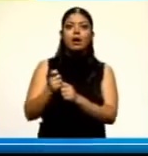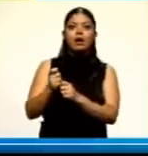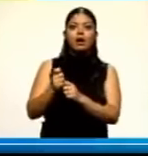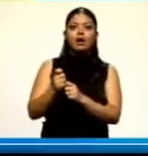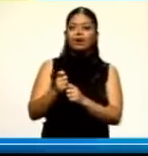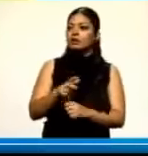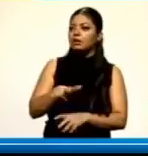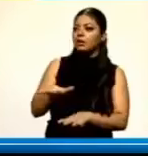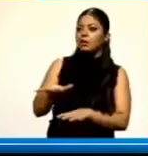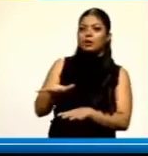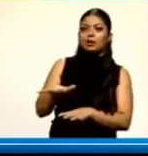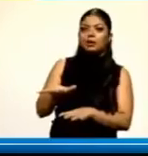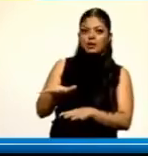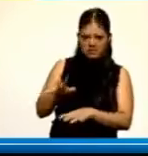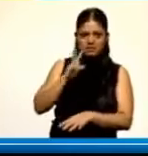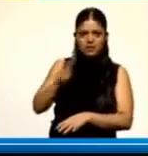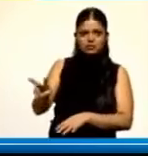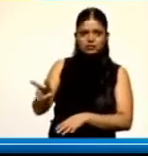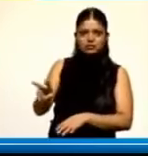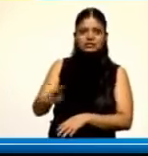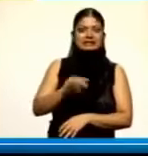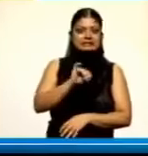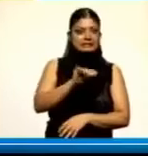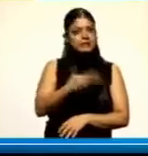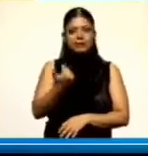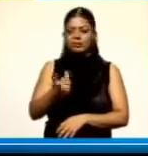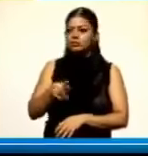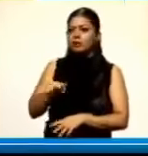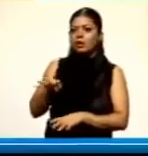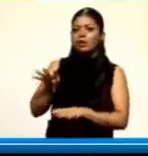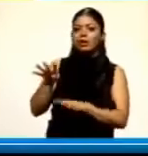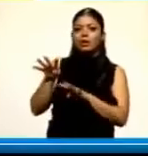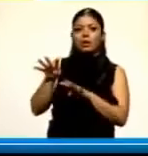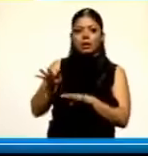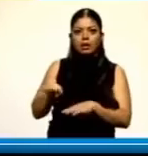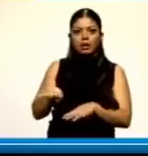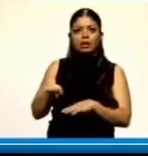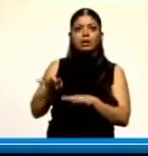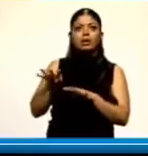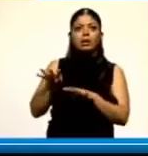¡Wow! Vamos a ver. Sí, veamos eso. ¡Wow!